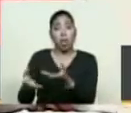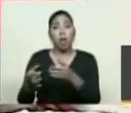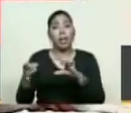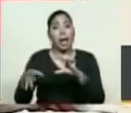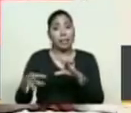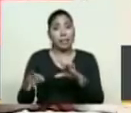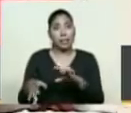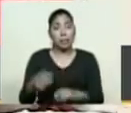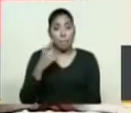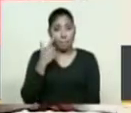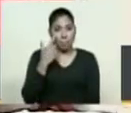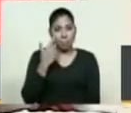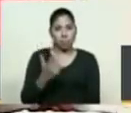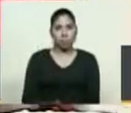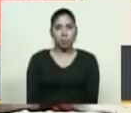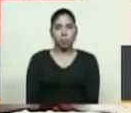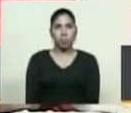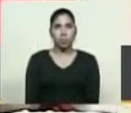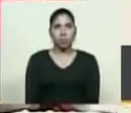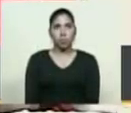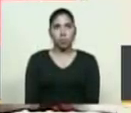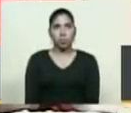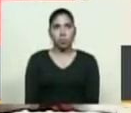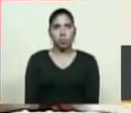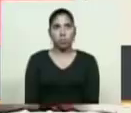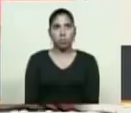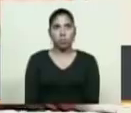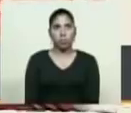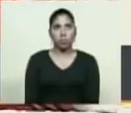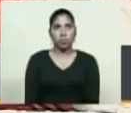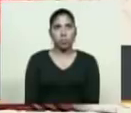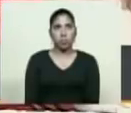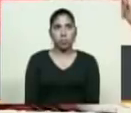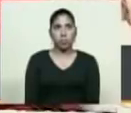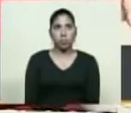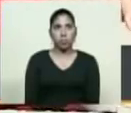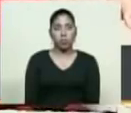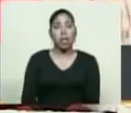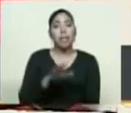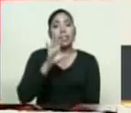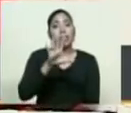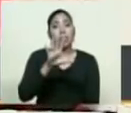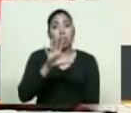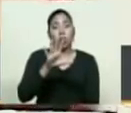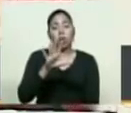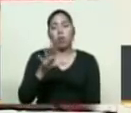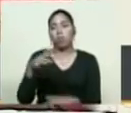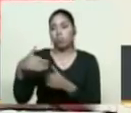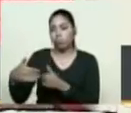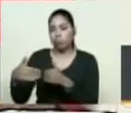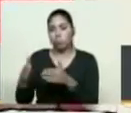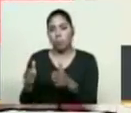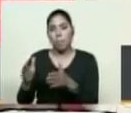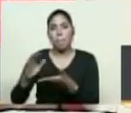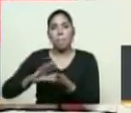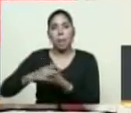se presenta un cuello de botella. No tenemos 5 máquinas conectadas en red con